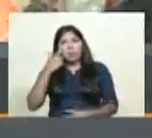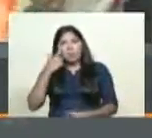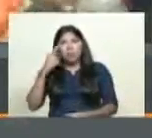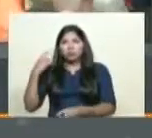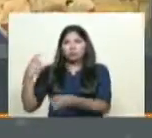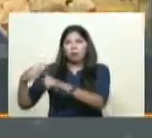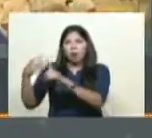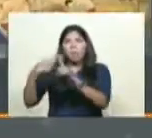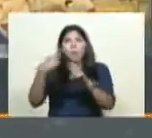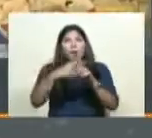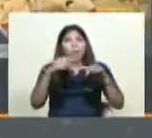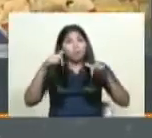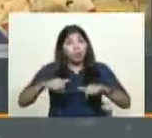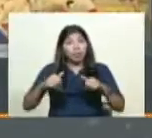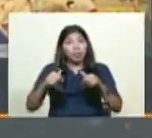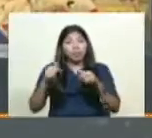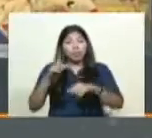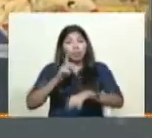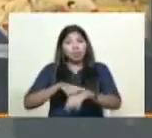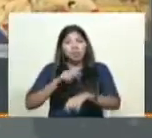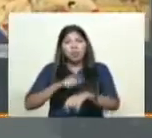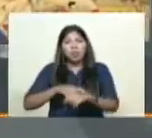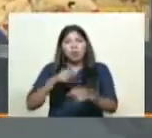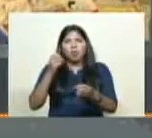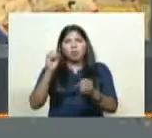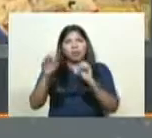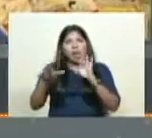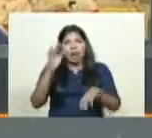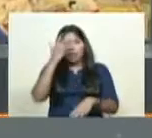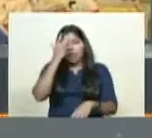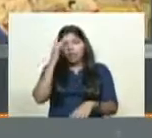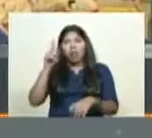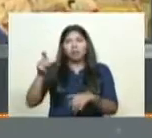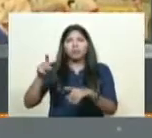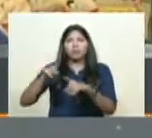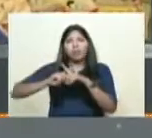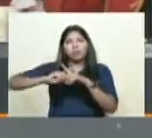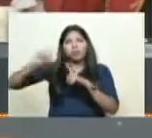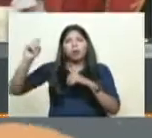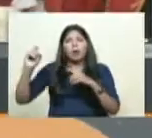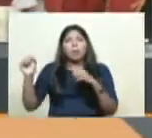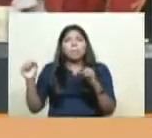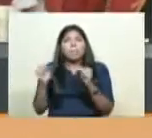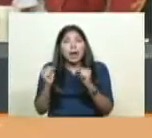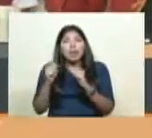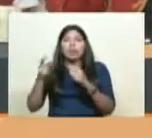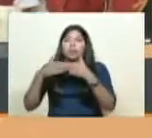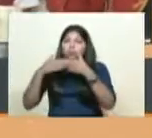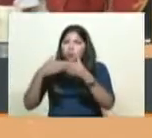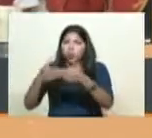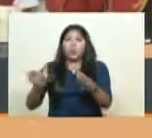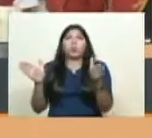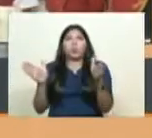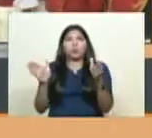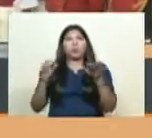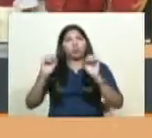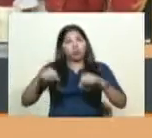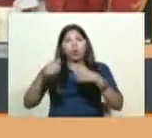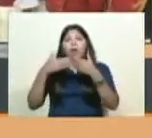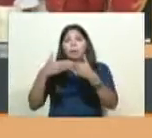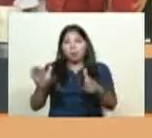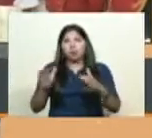esta temporada canastolenca el teleférico de Mucumbarí estará abierto a cada una de las personas. Con